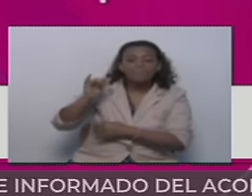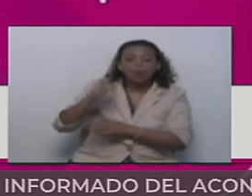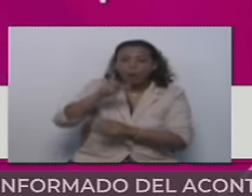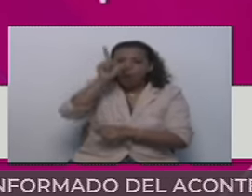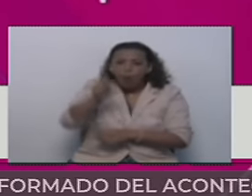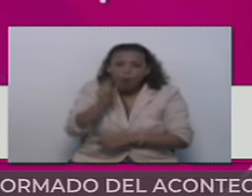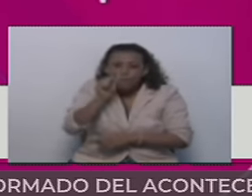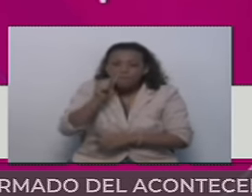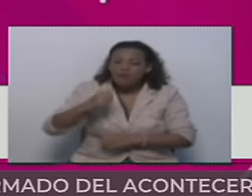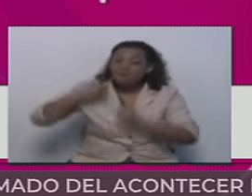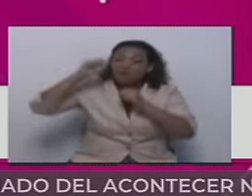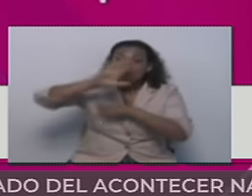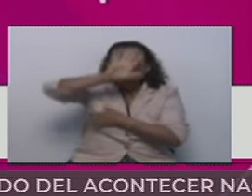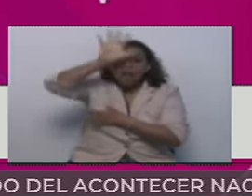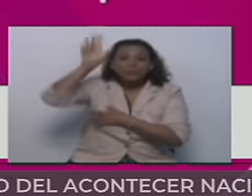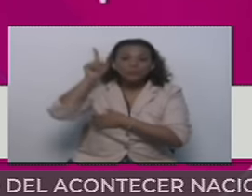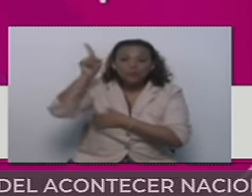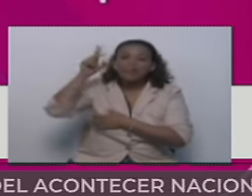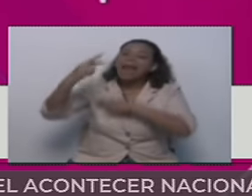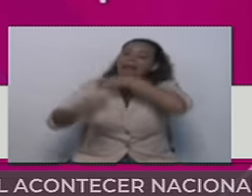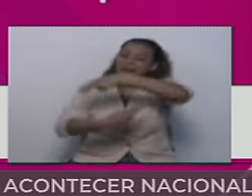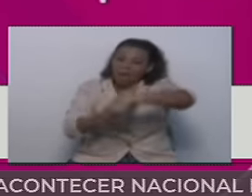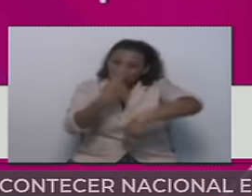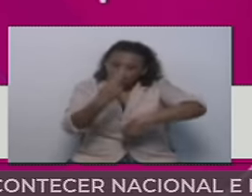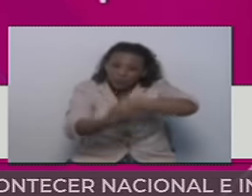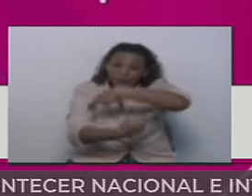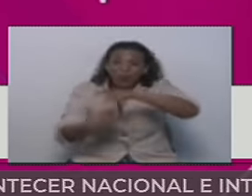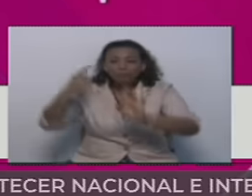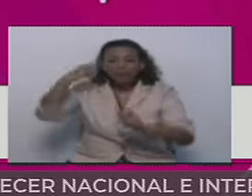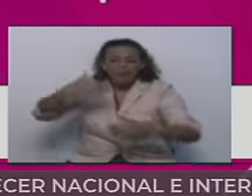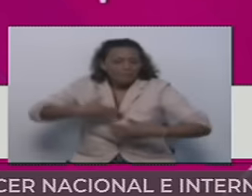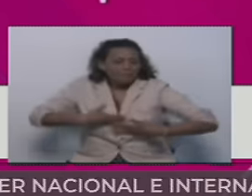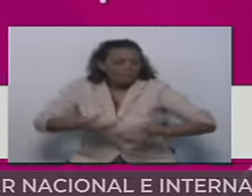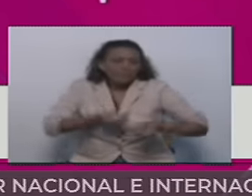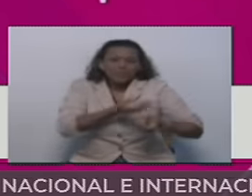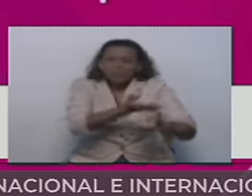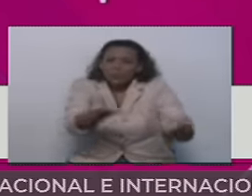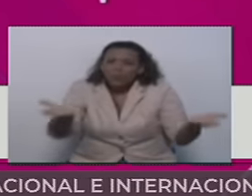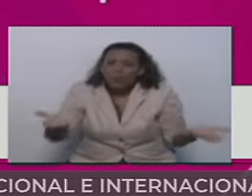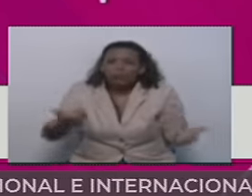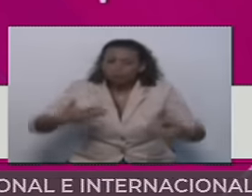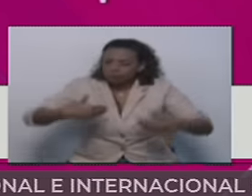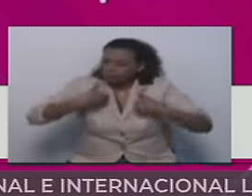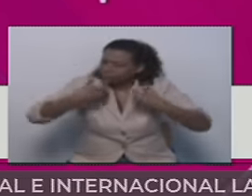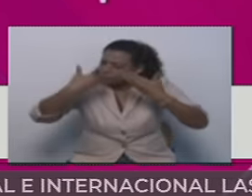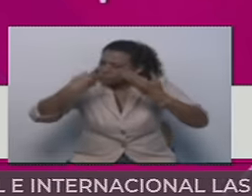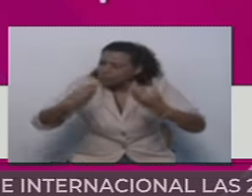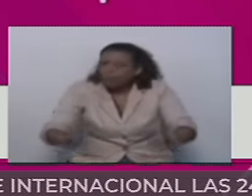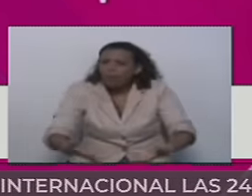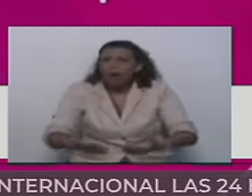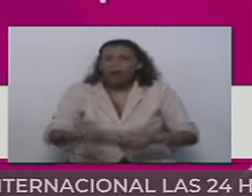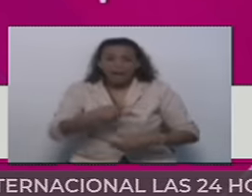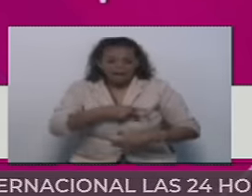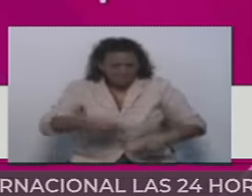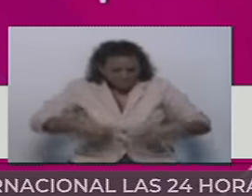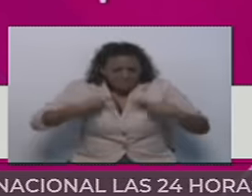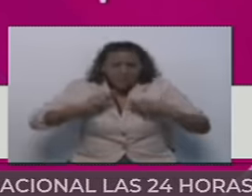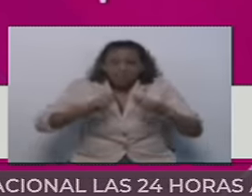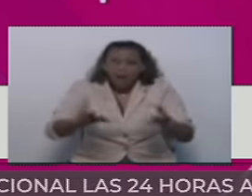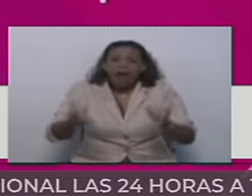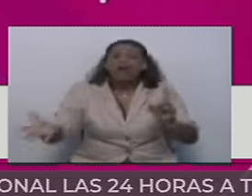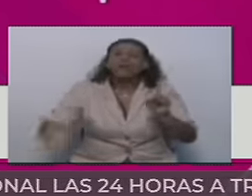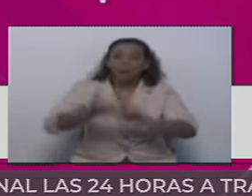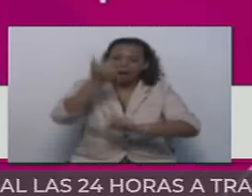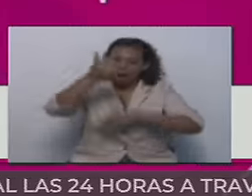del mártir Robert Serra, la revolución a la que le dedicaste tu vida por la que diste tu vida, Robert, va